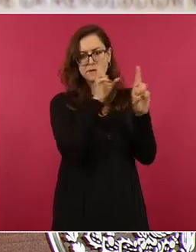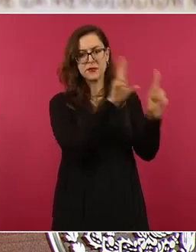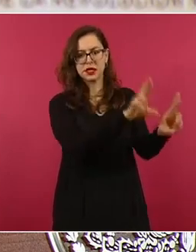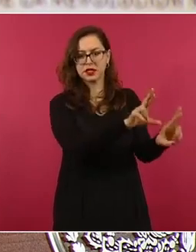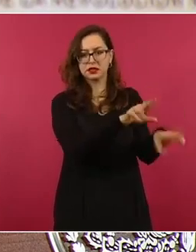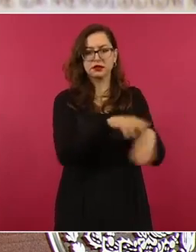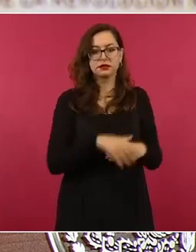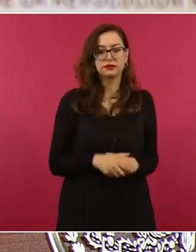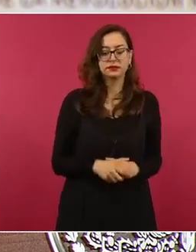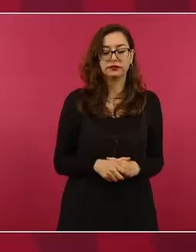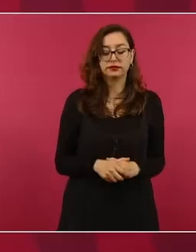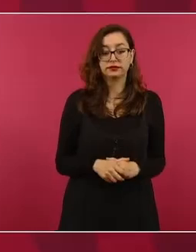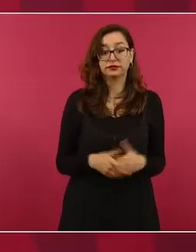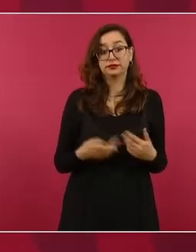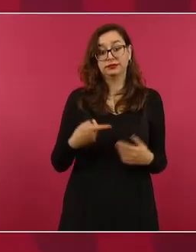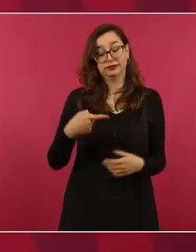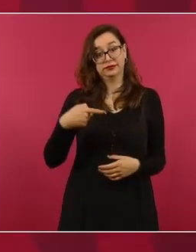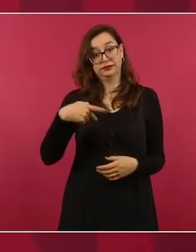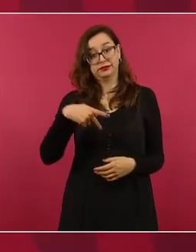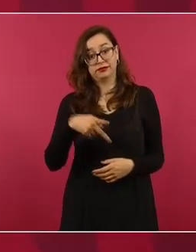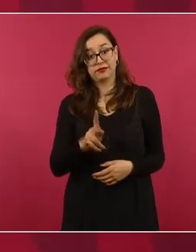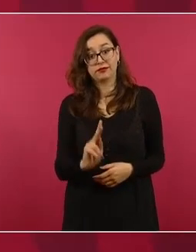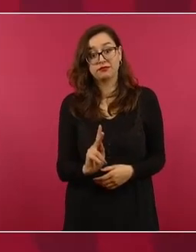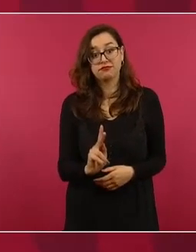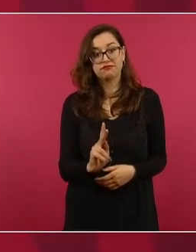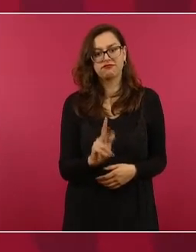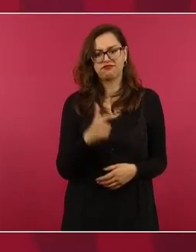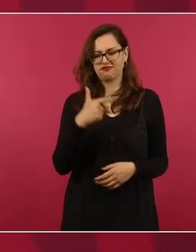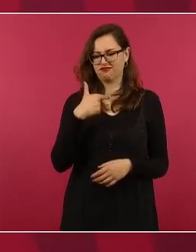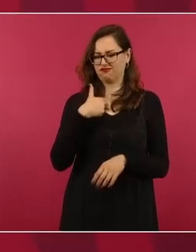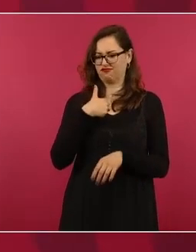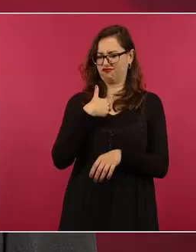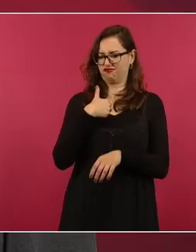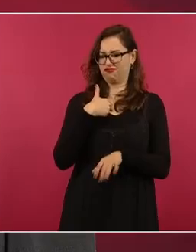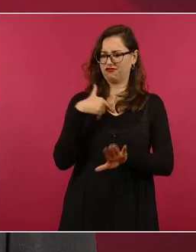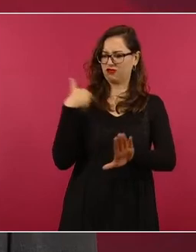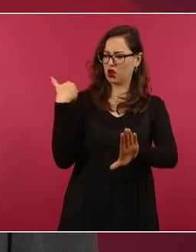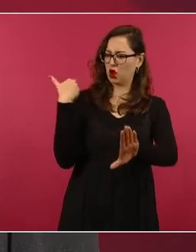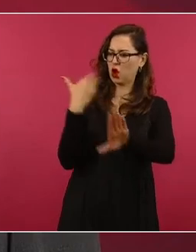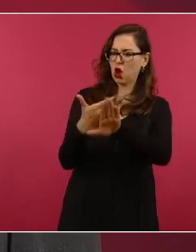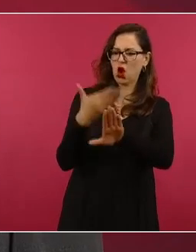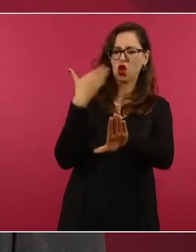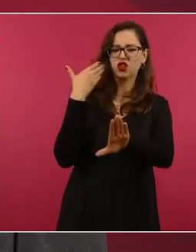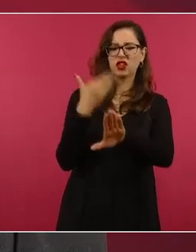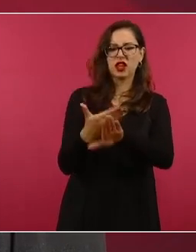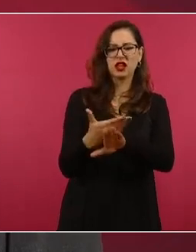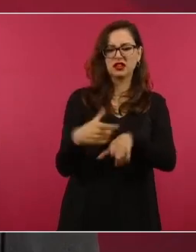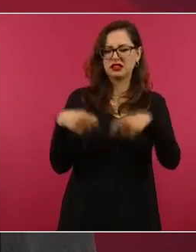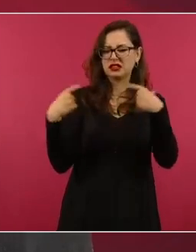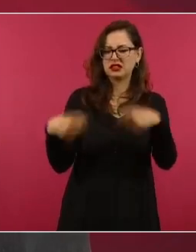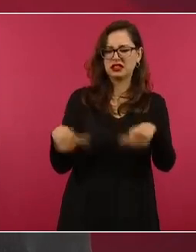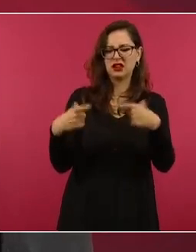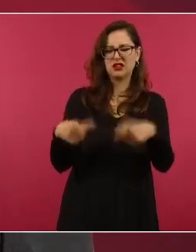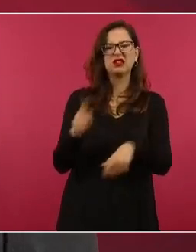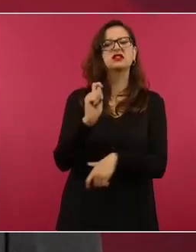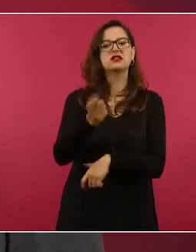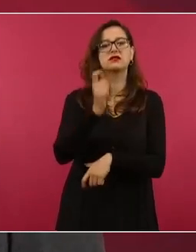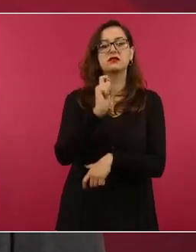Yo estoy en contra, siempre voy a estar en contra de la riqueza